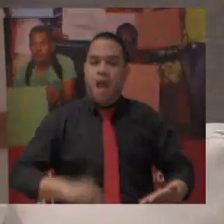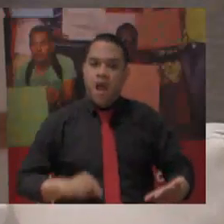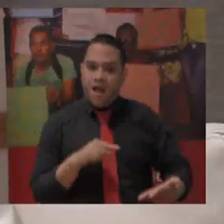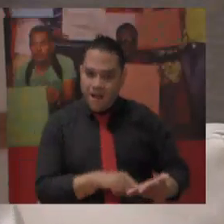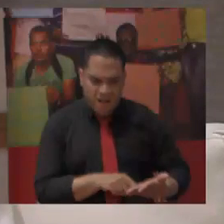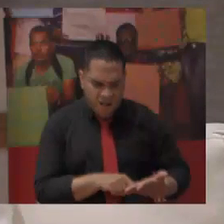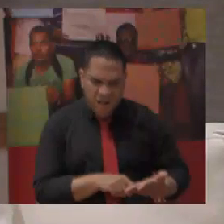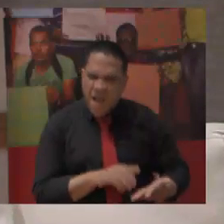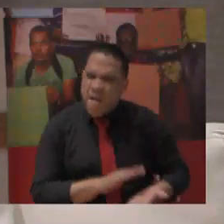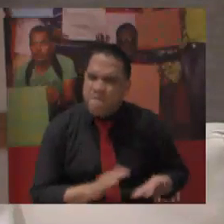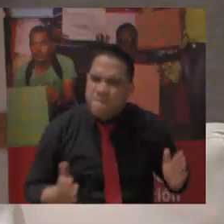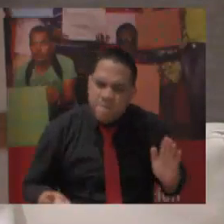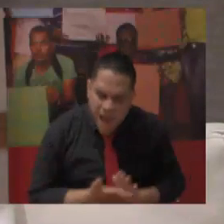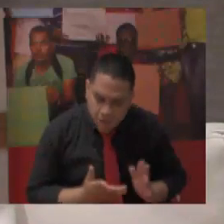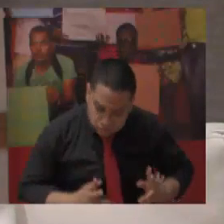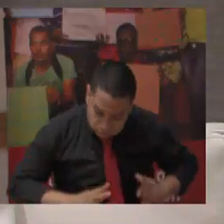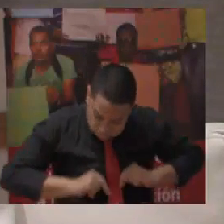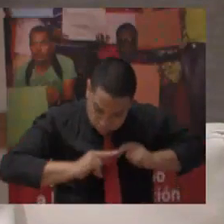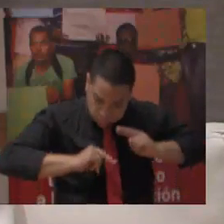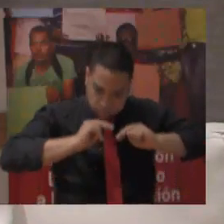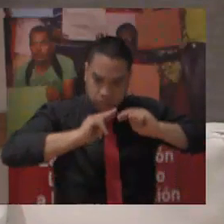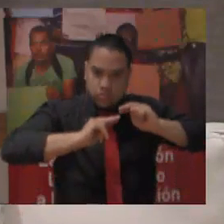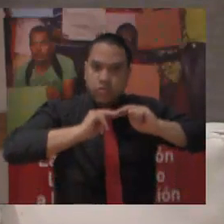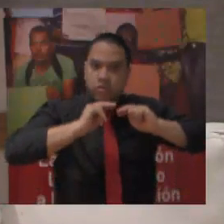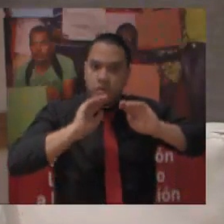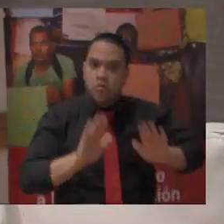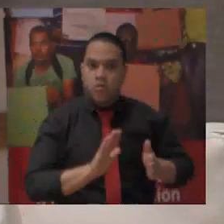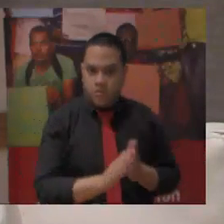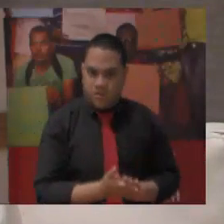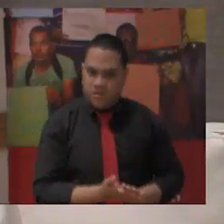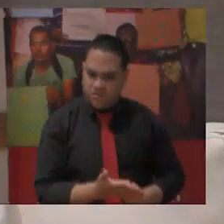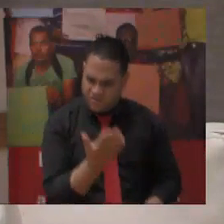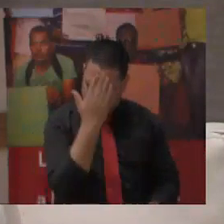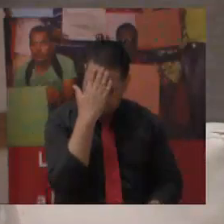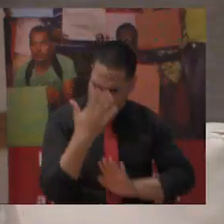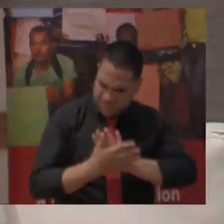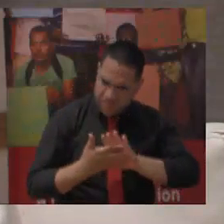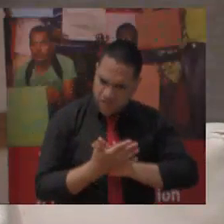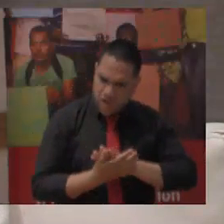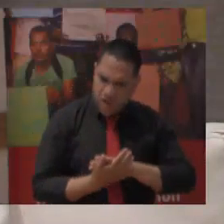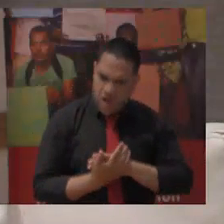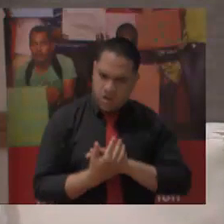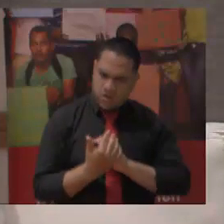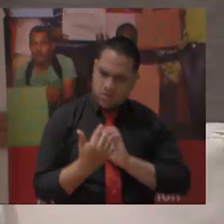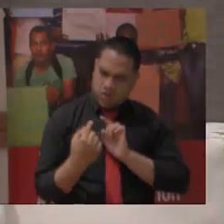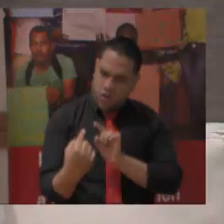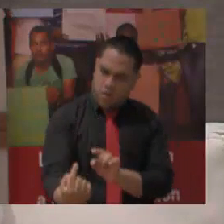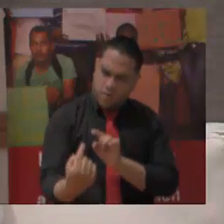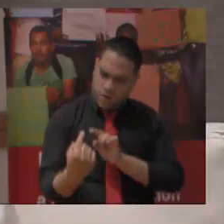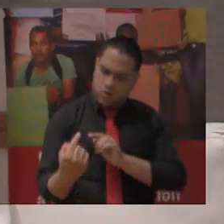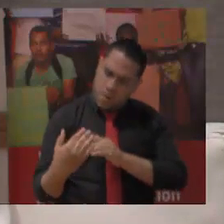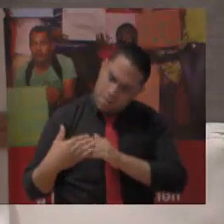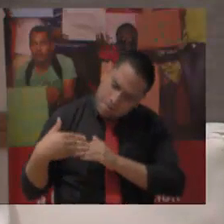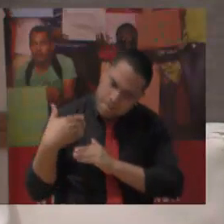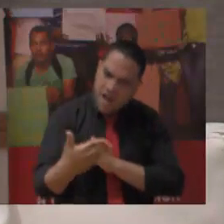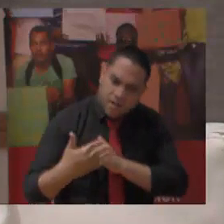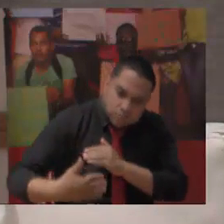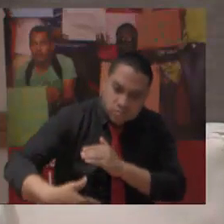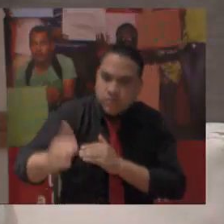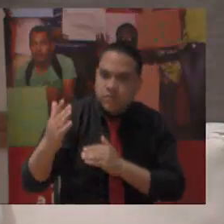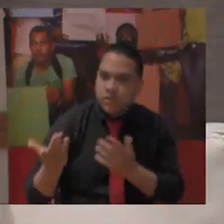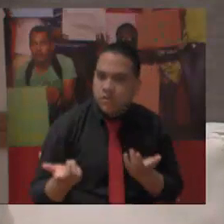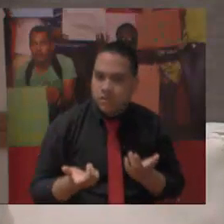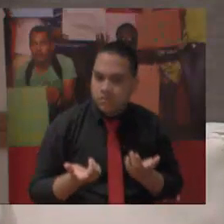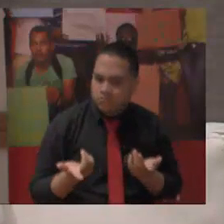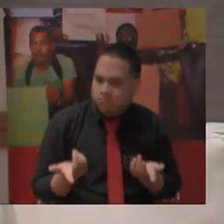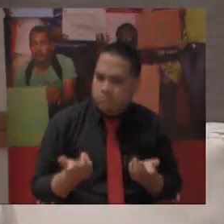Y estoy de acuerdo, alcalde, en que la palabra posconflicto no debiera existir en lo nuestro, es un imaginario. Si